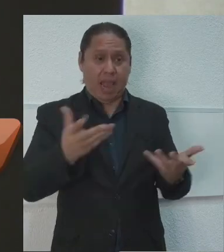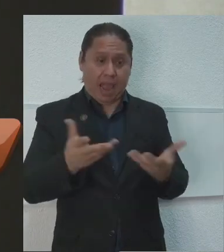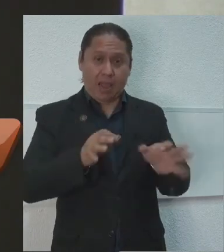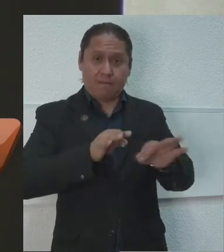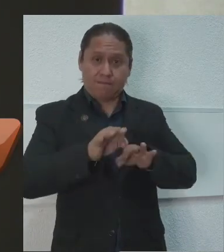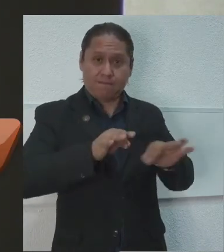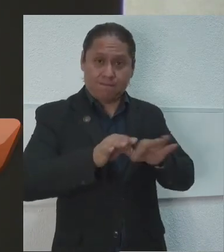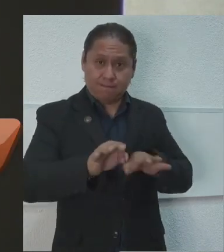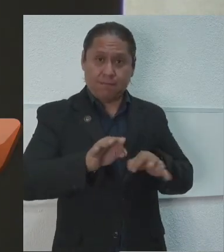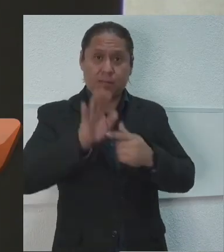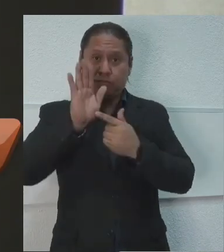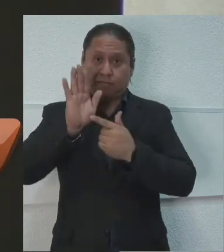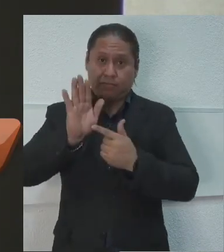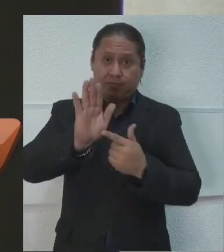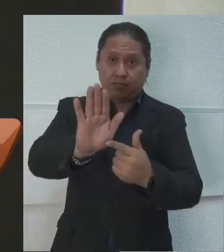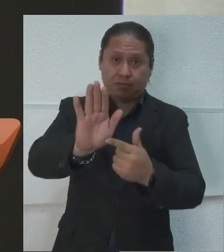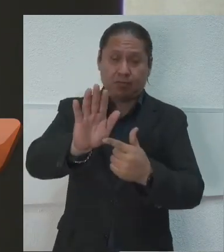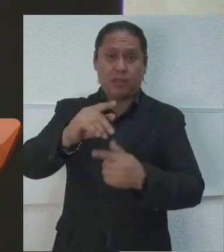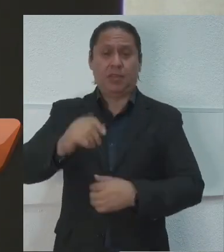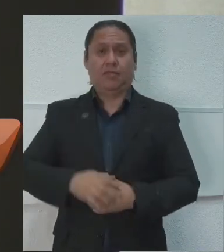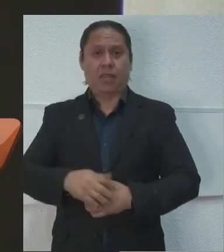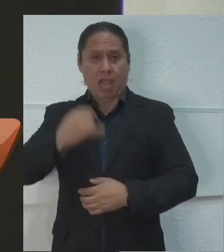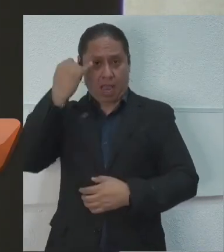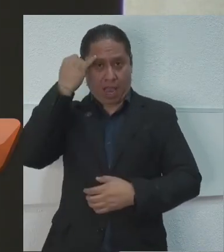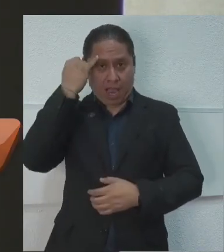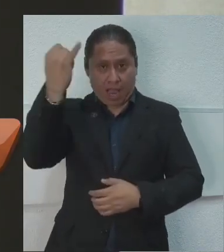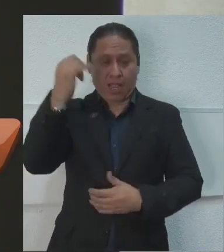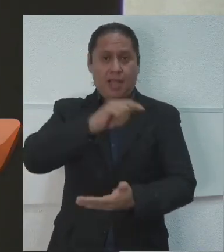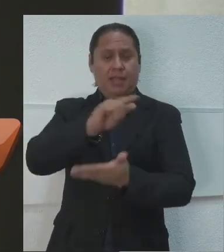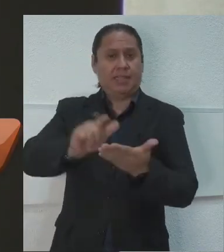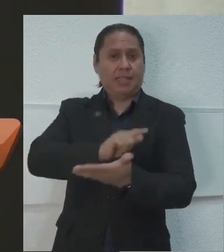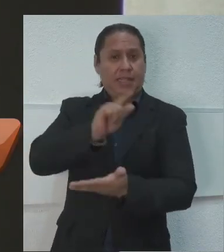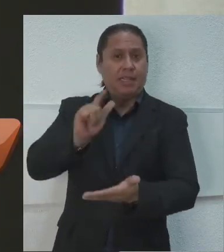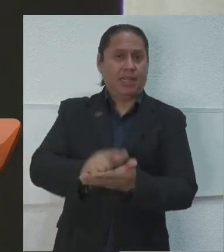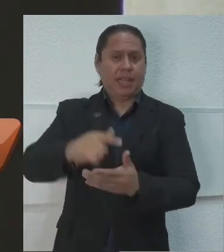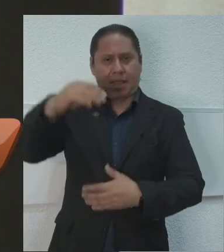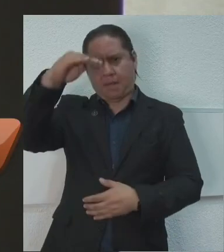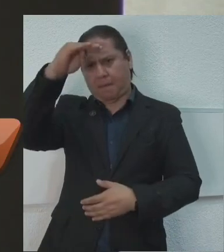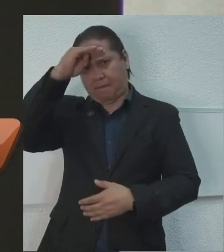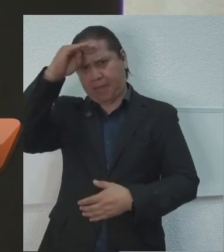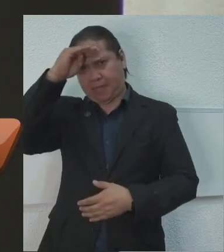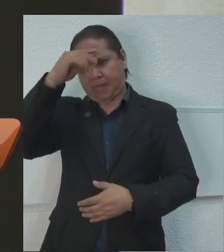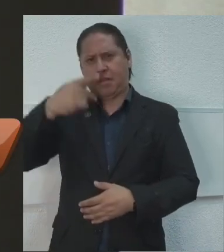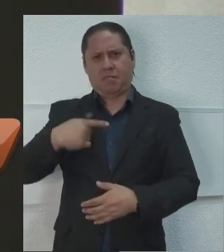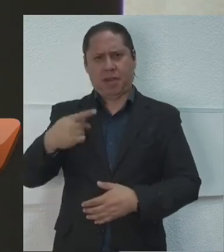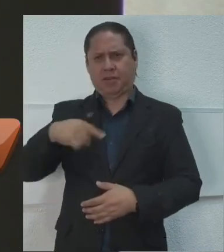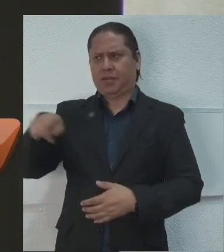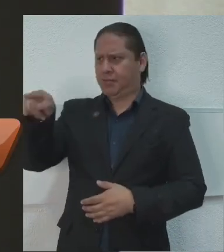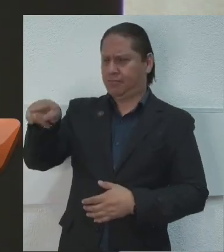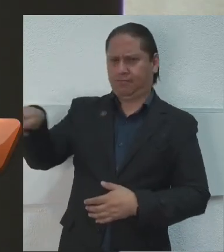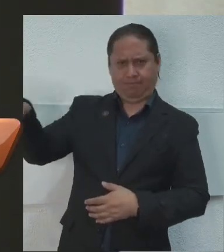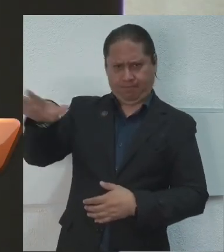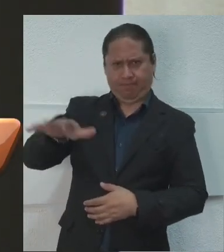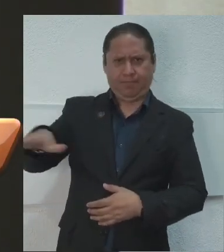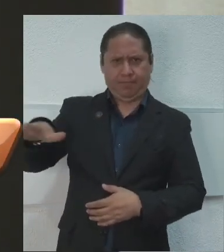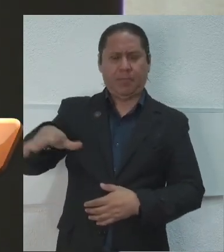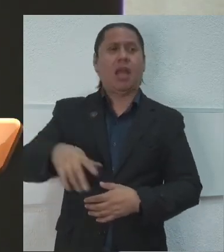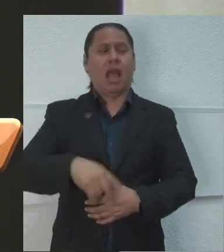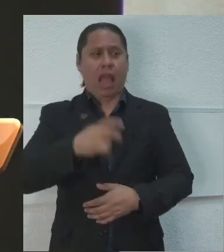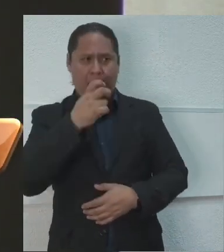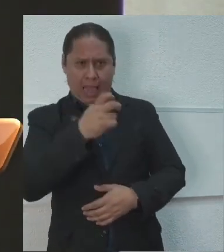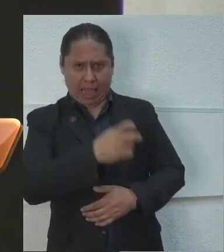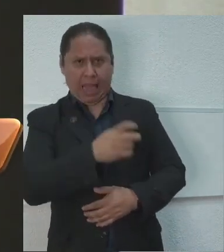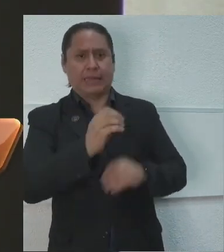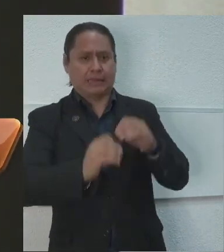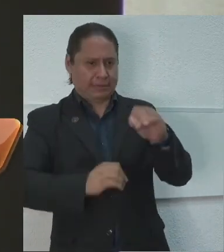le propusimos las ideas y pensaron los ciudadanos que esas ideas eran las que